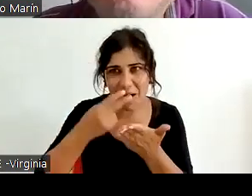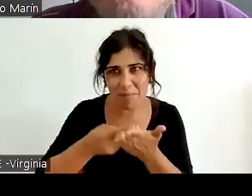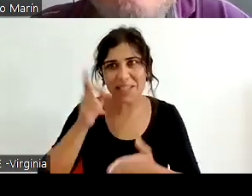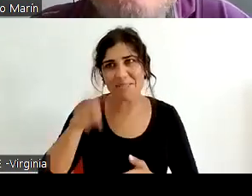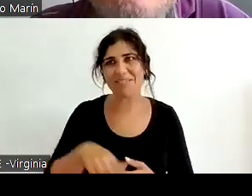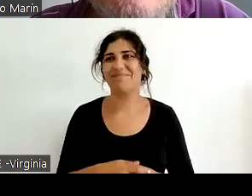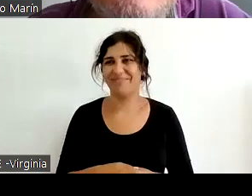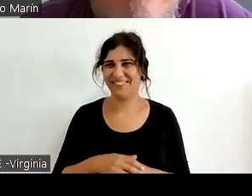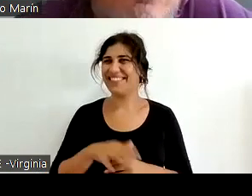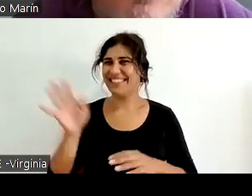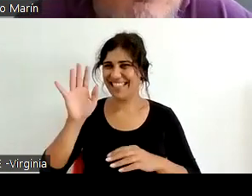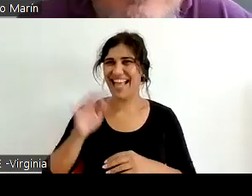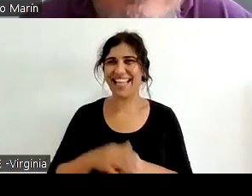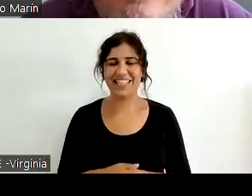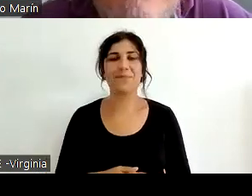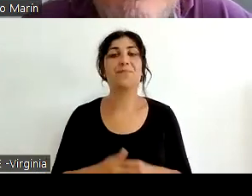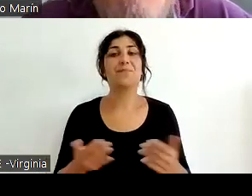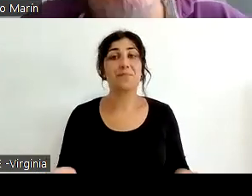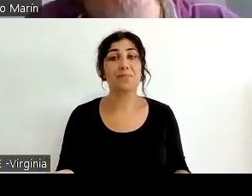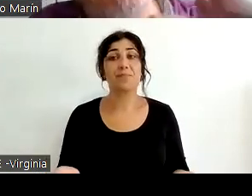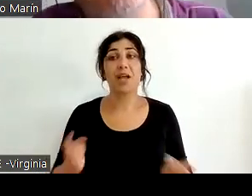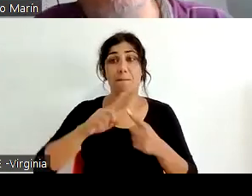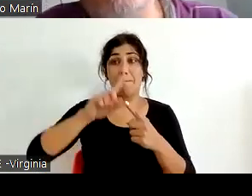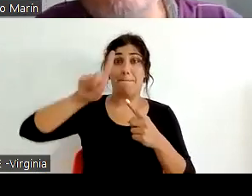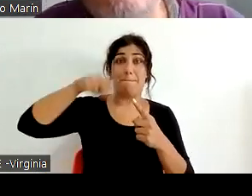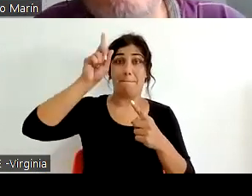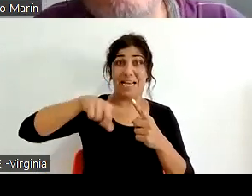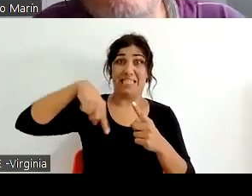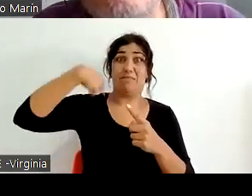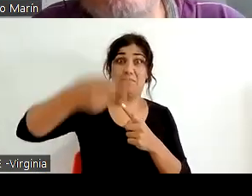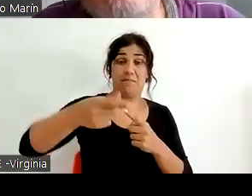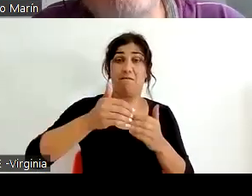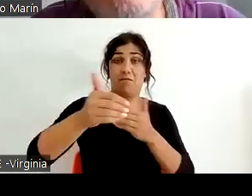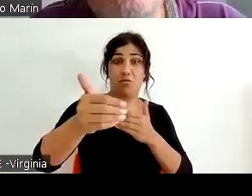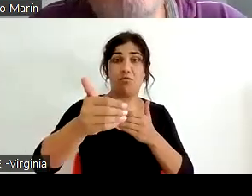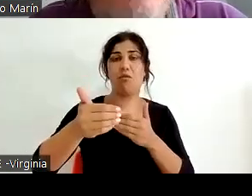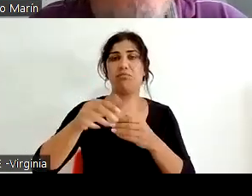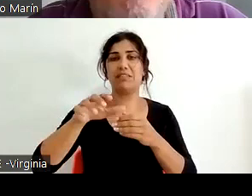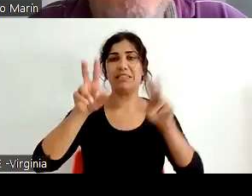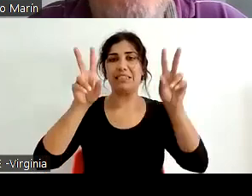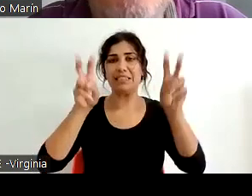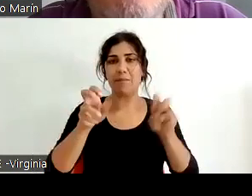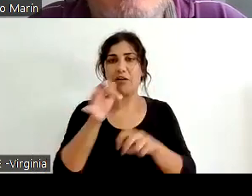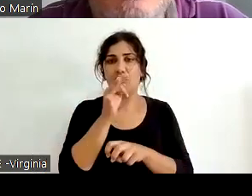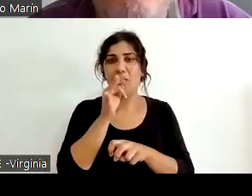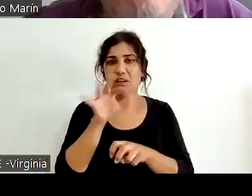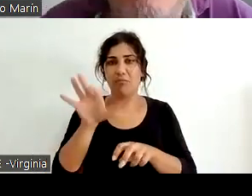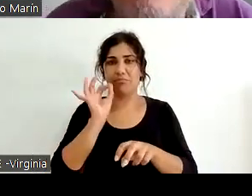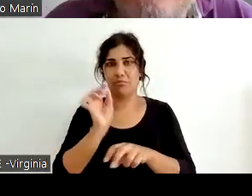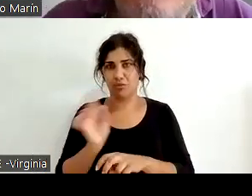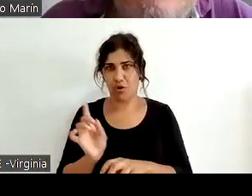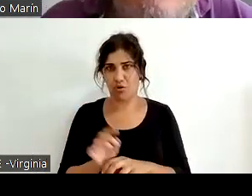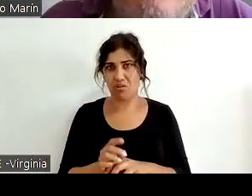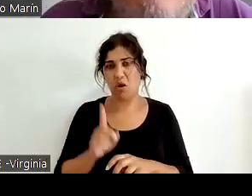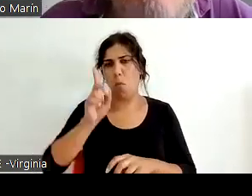gracias. Y nada, nos vemos el mes que viene. Hemos de decidir todavía el tema, pero nos vemos en un